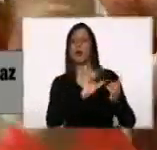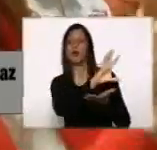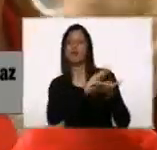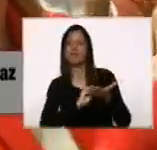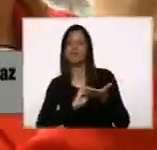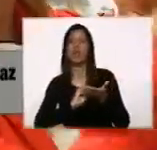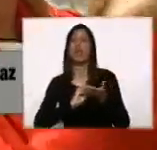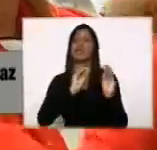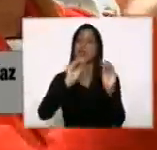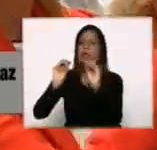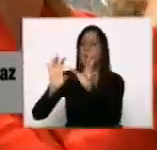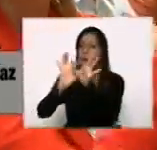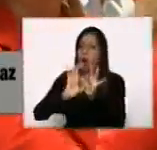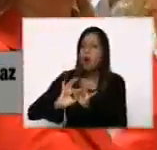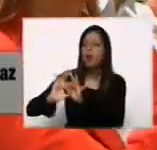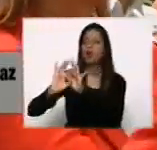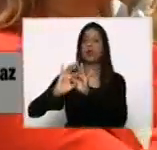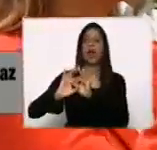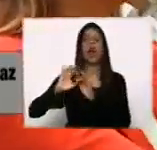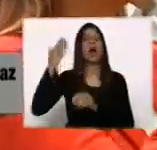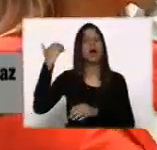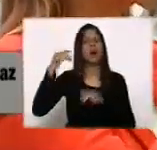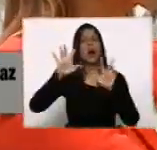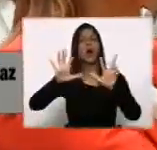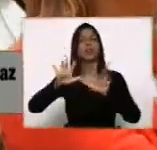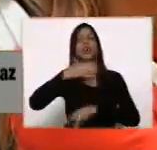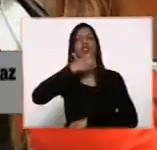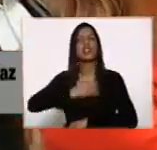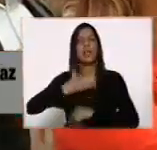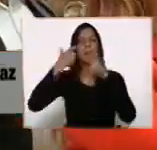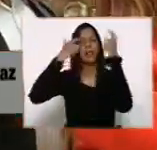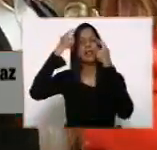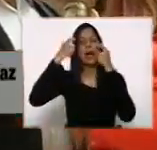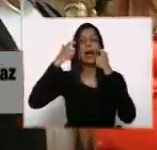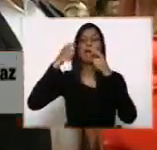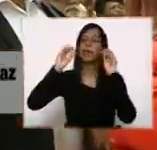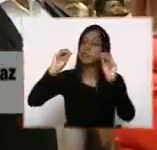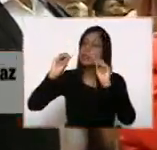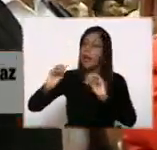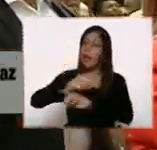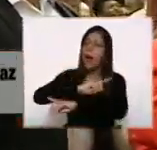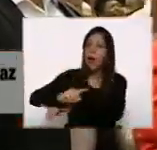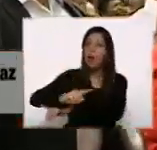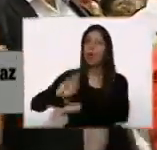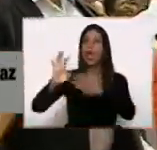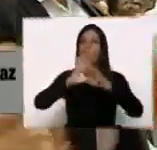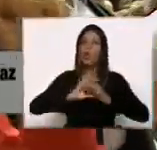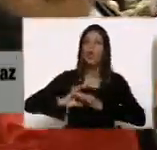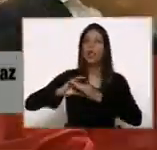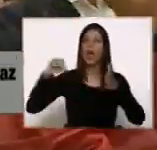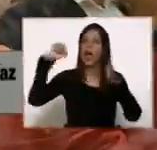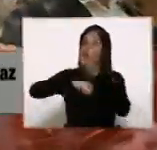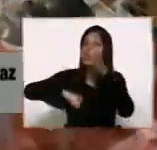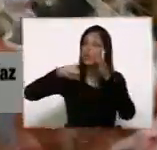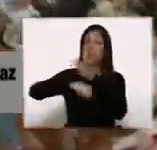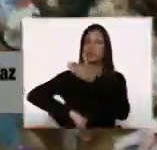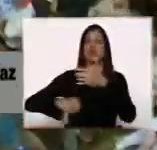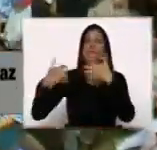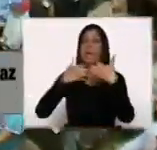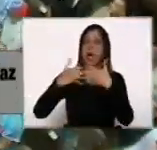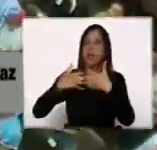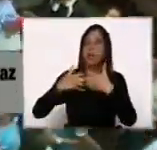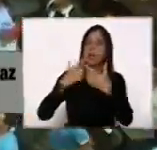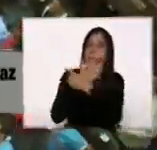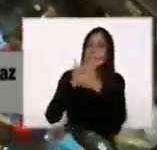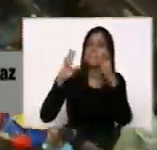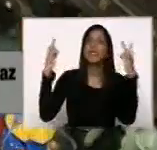de diciembre, cuando nos dio una orden: unidad, lucha, batalla y victoria. Pero también